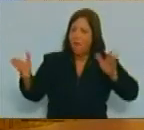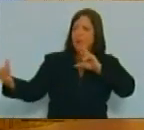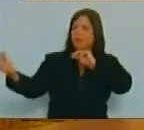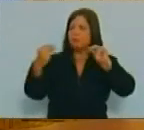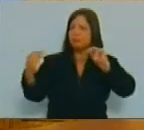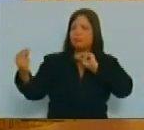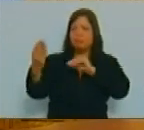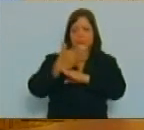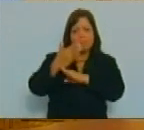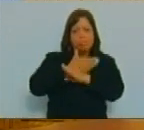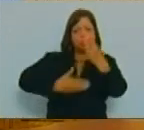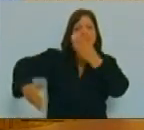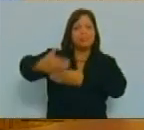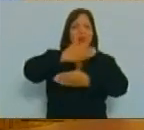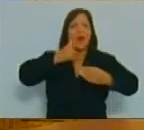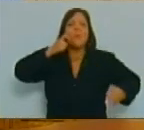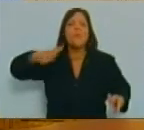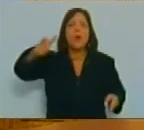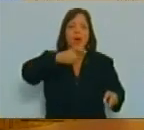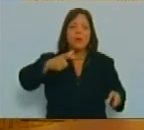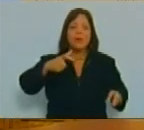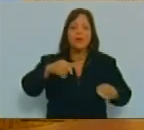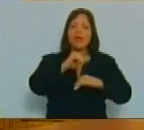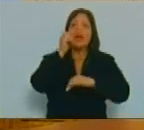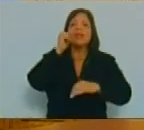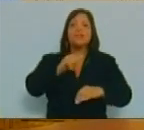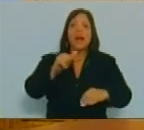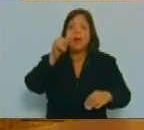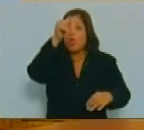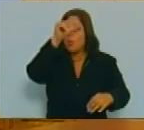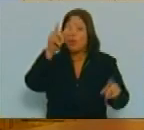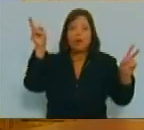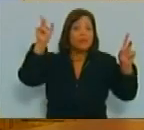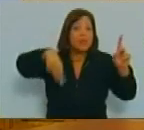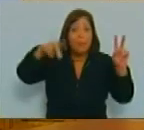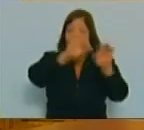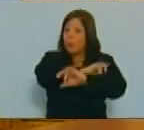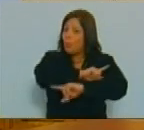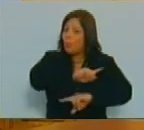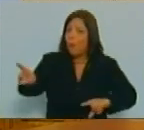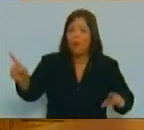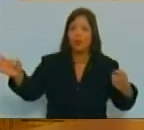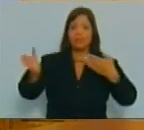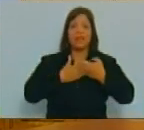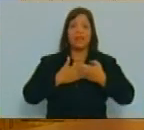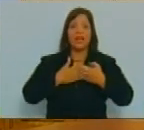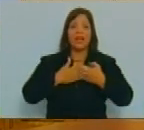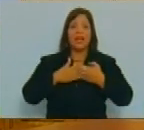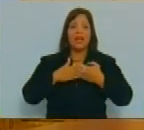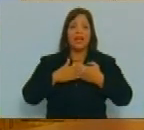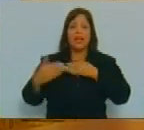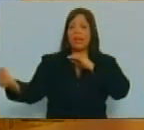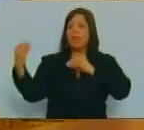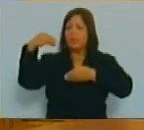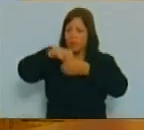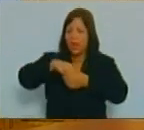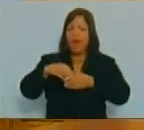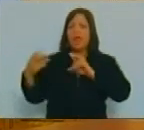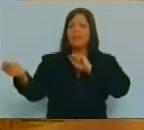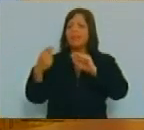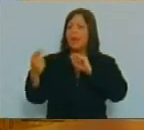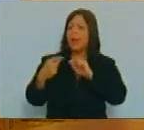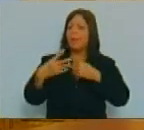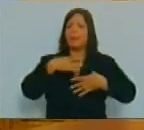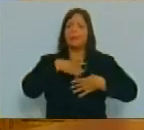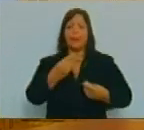pueblo y los fines de semana tampoco porque allí la comunidad puede debatir cualquier tema de interés